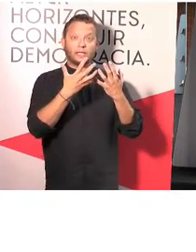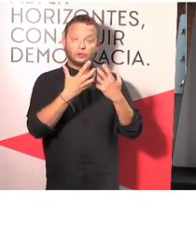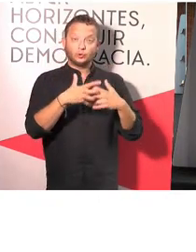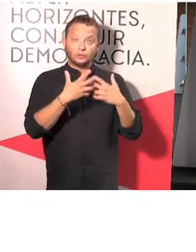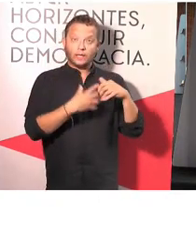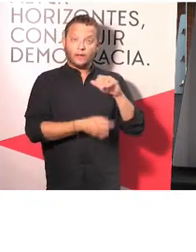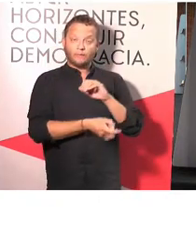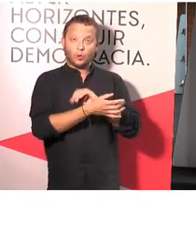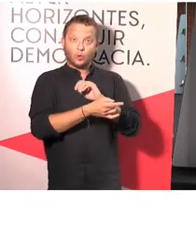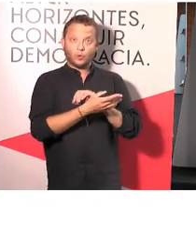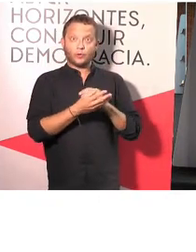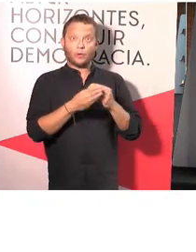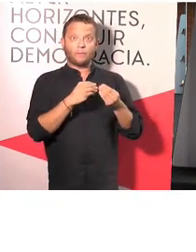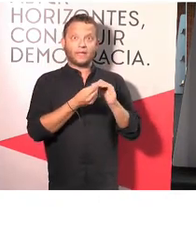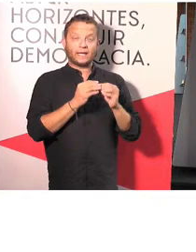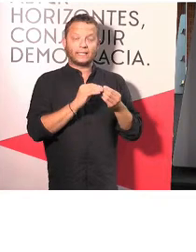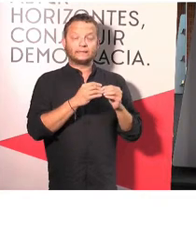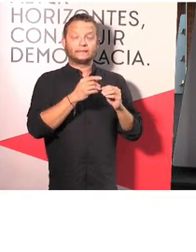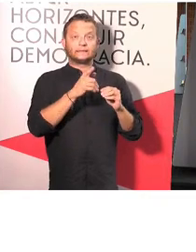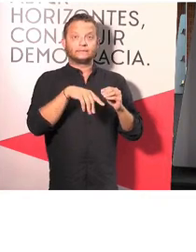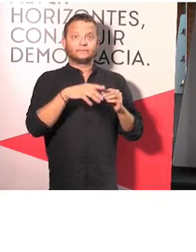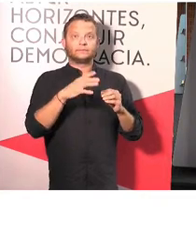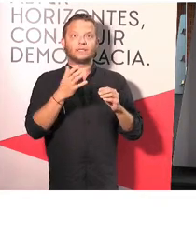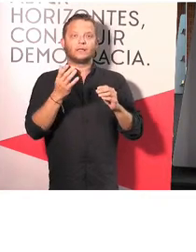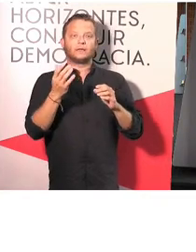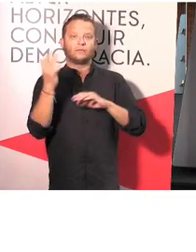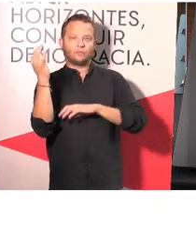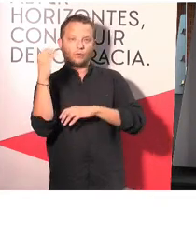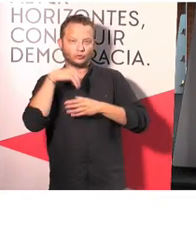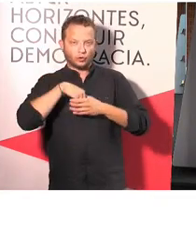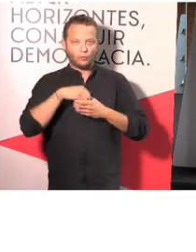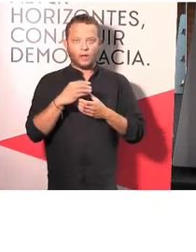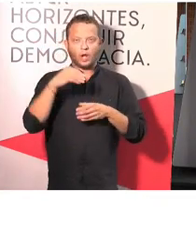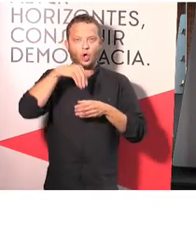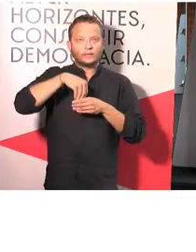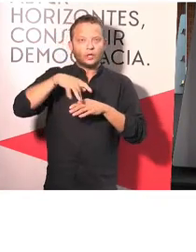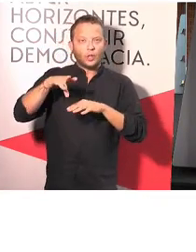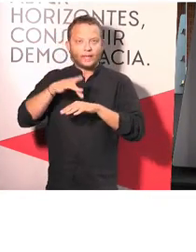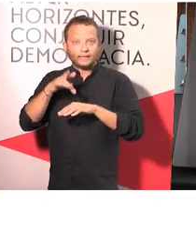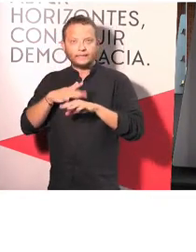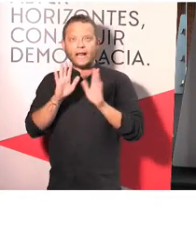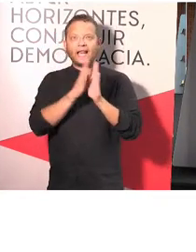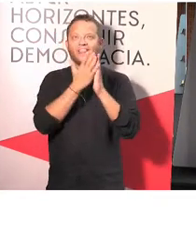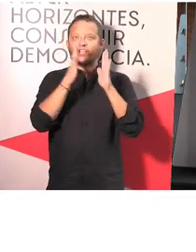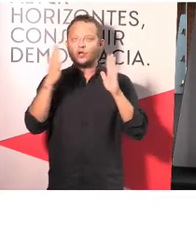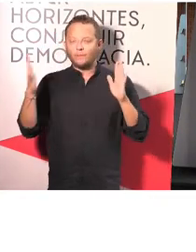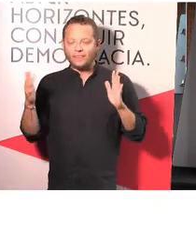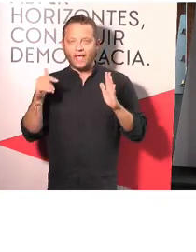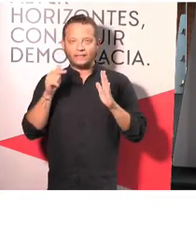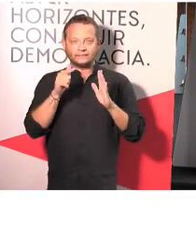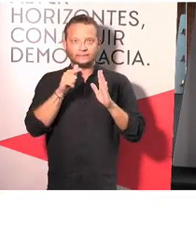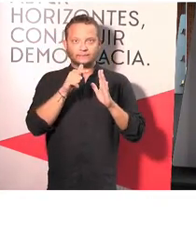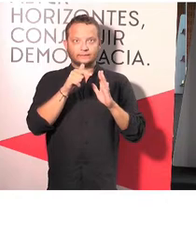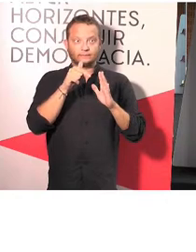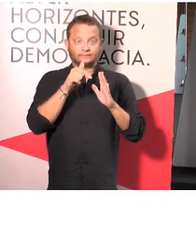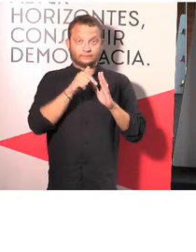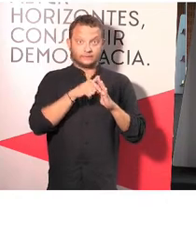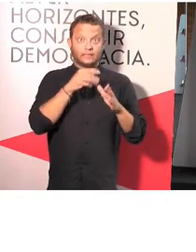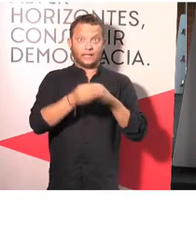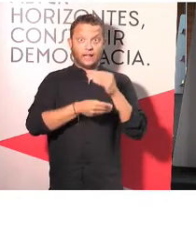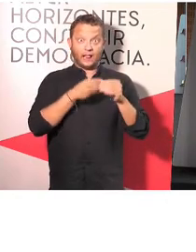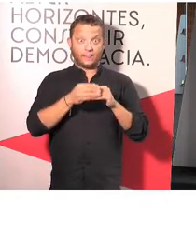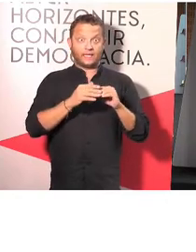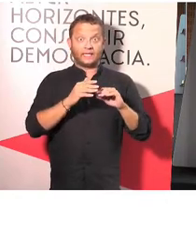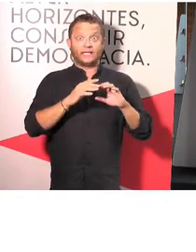la producción de bienes inmateriales, software, contenido digital, enciclopedias, ¿no? Fue como disrumpiendo en